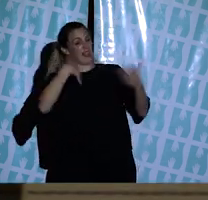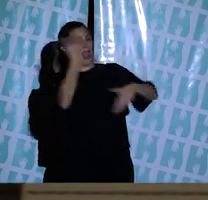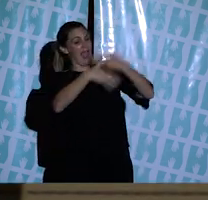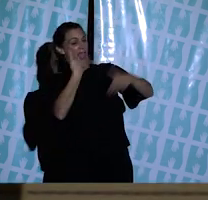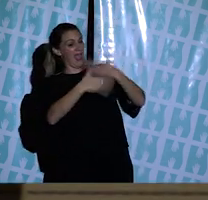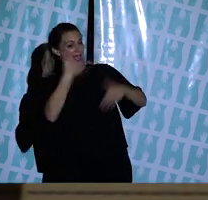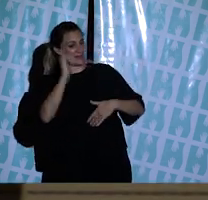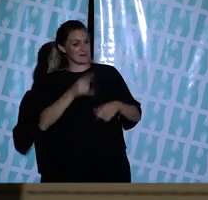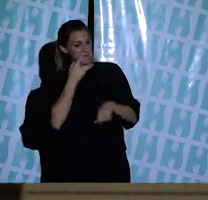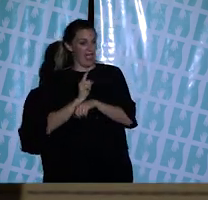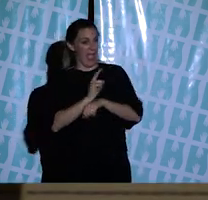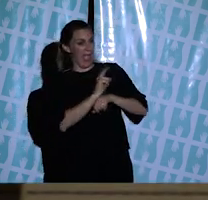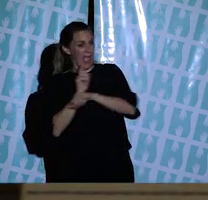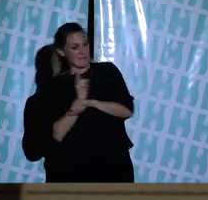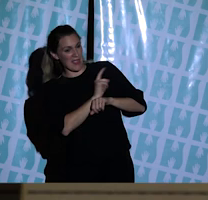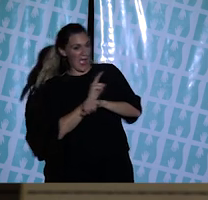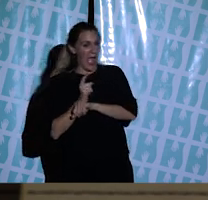Antes que se vaya al trabajo,